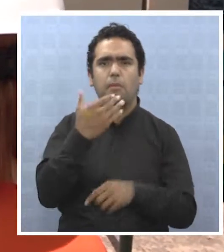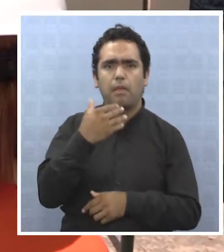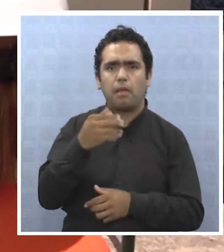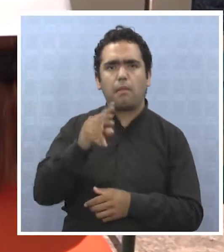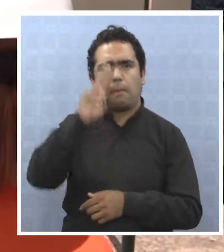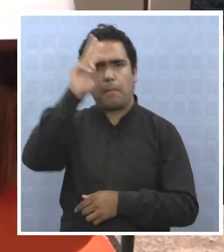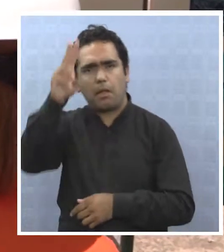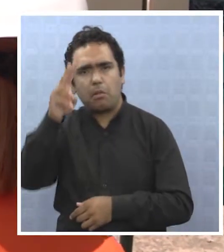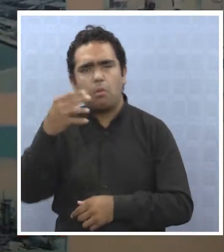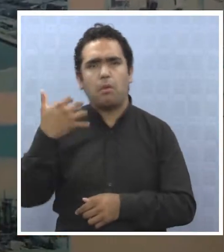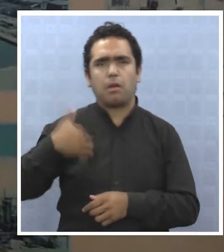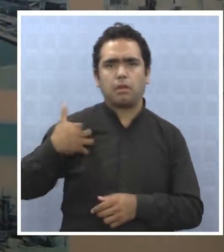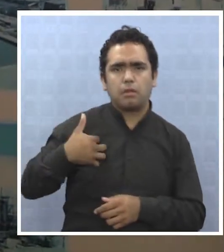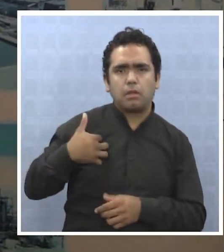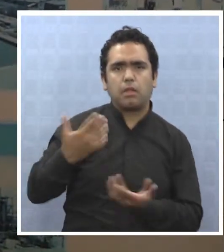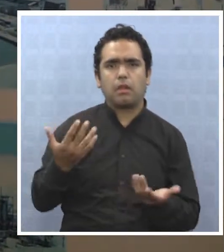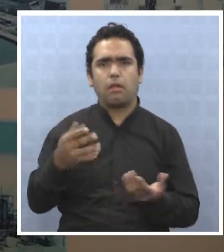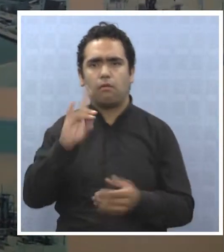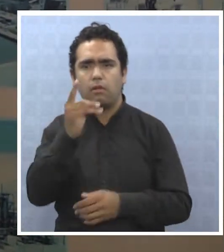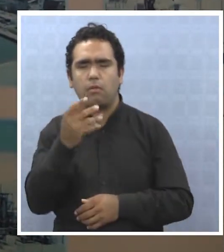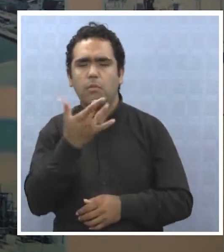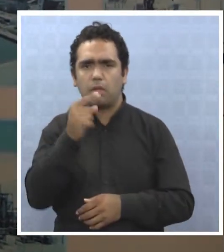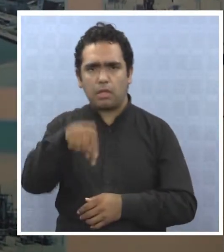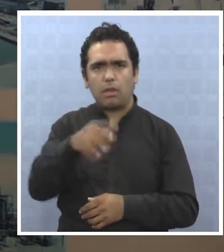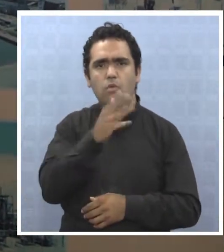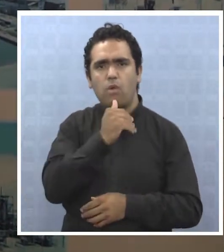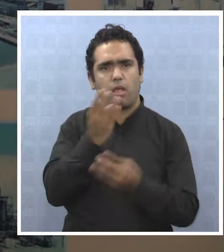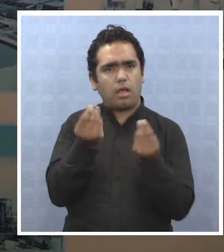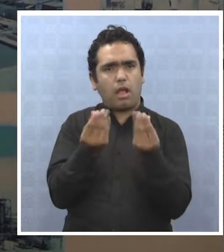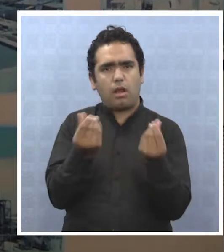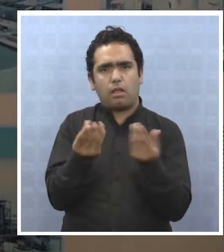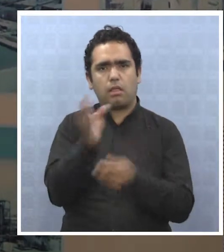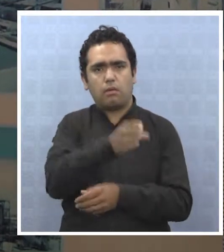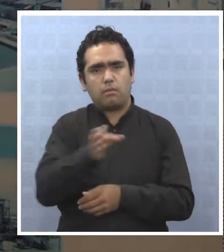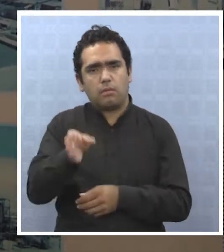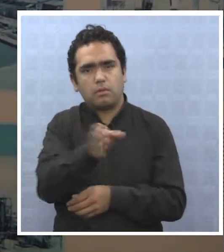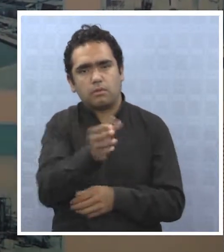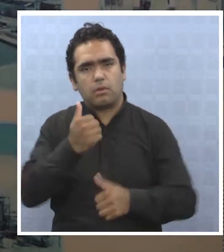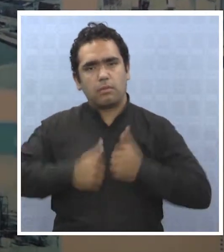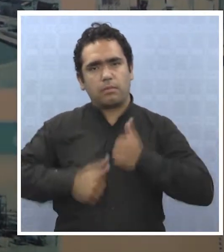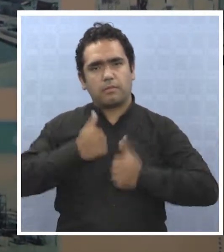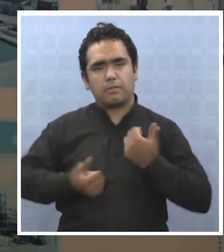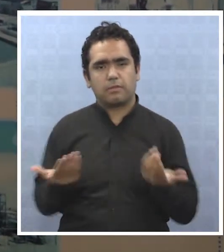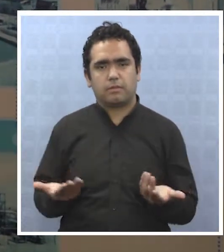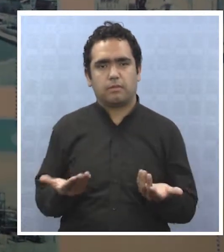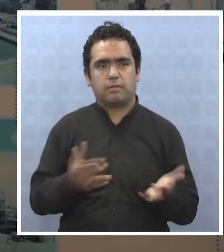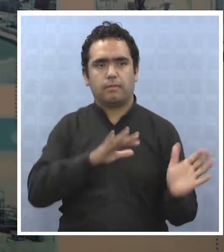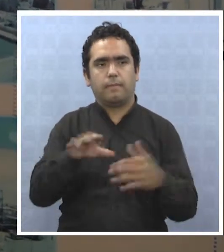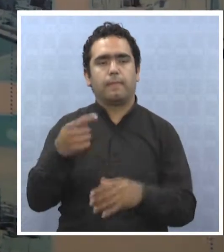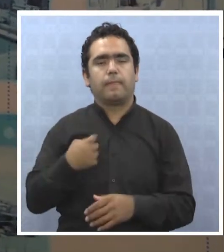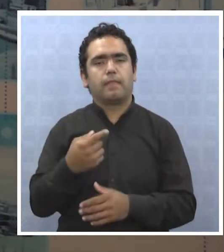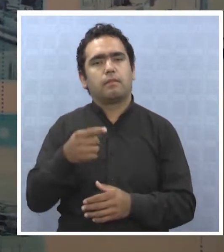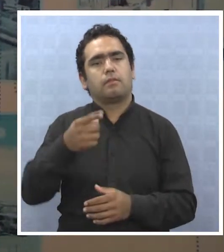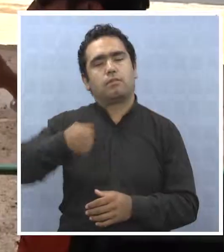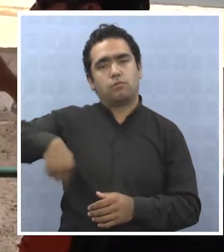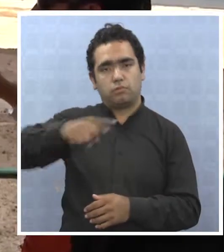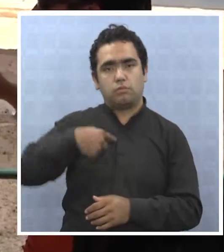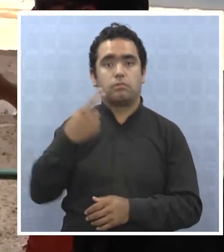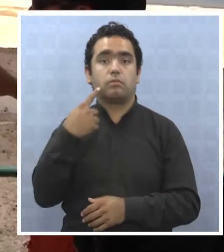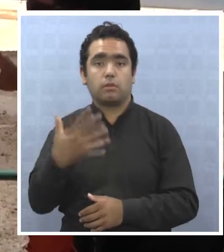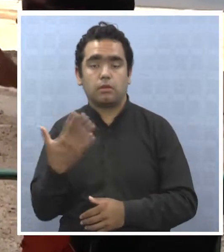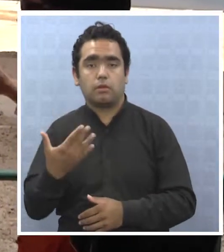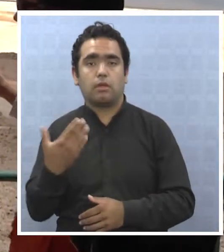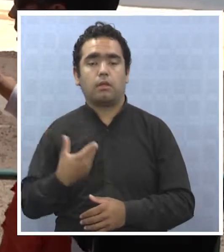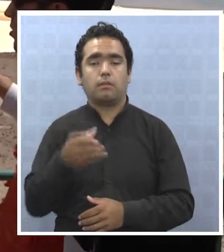buscando trabajadores, Argentina, porque no encuentran la mano de obra calificada. Para nosotros es importante, digamos, contar con la cantidad de gente y con el